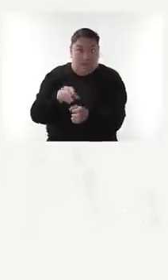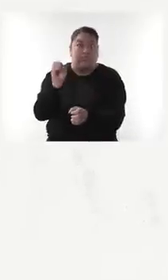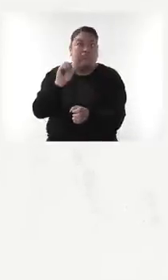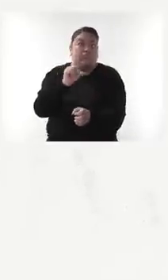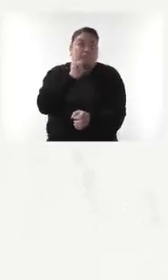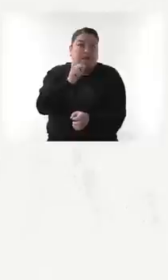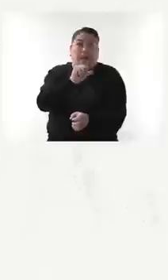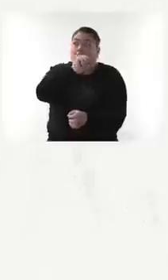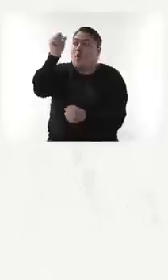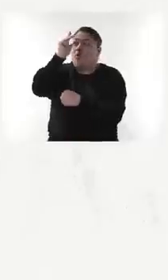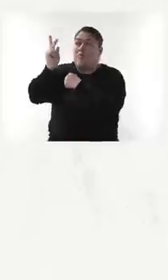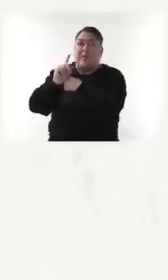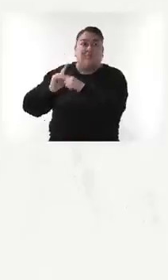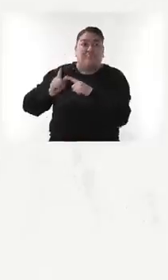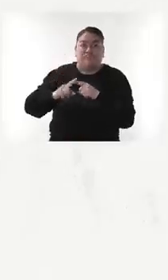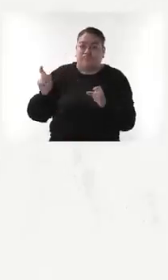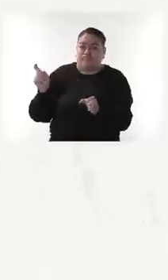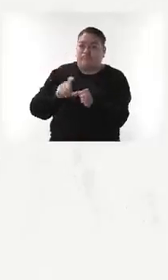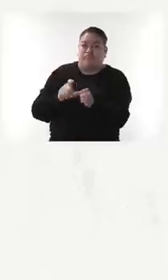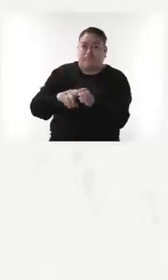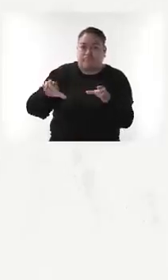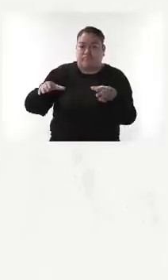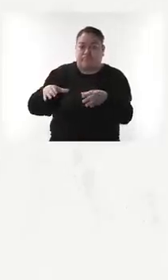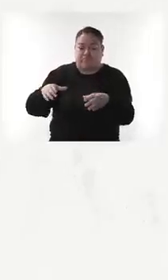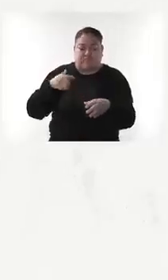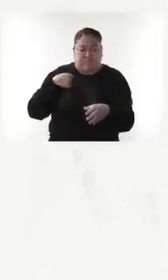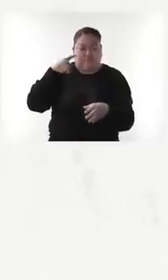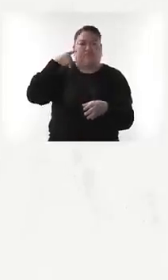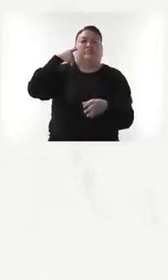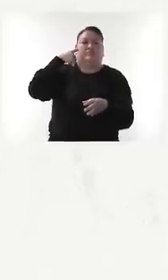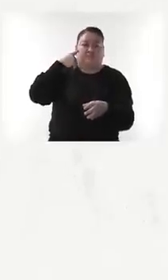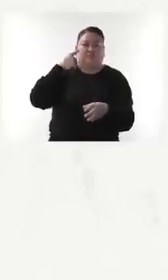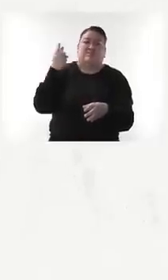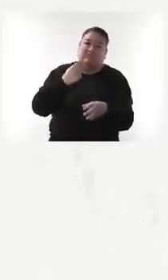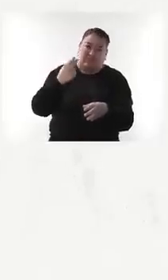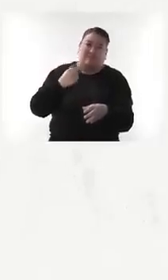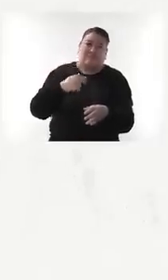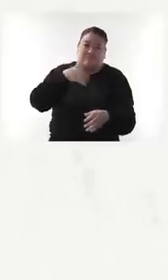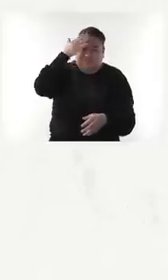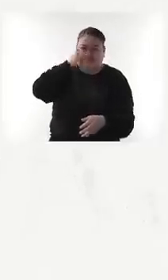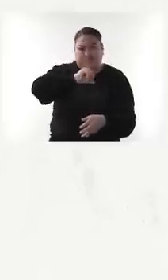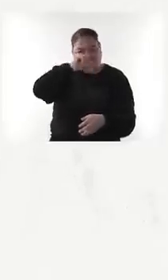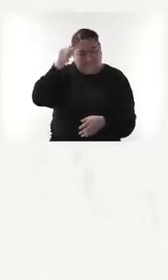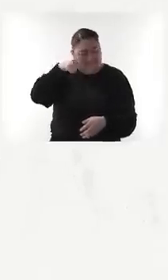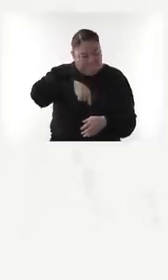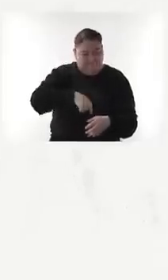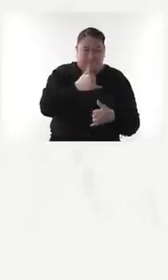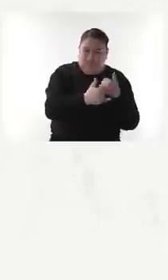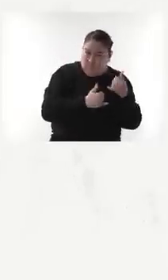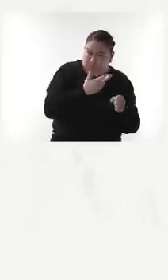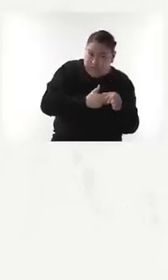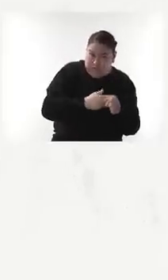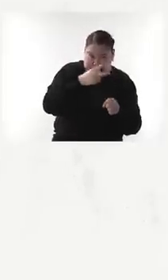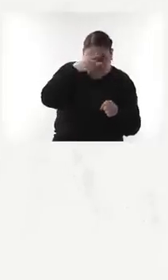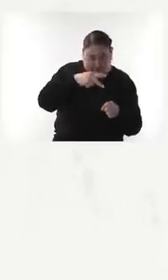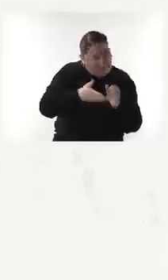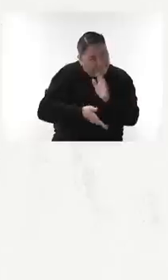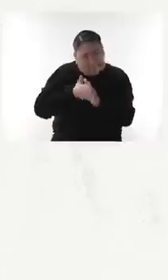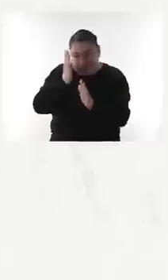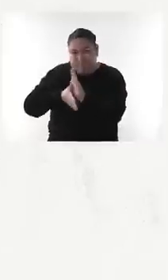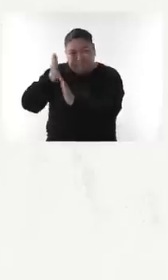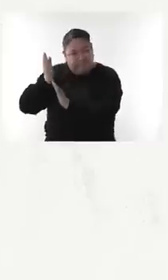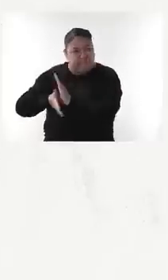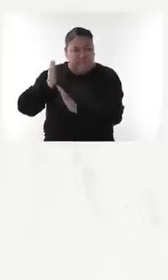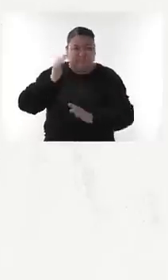se volvería irrelevante si no tomamos otro tipo de medidas como la exportación de jugadores mexicanos, con lo cual voy a